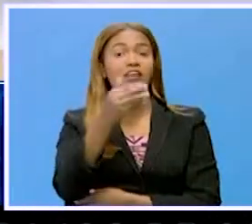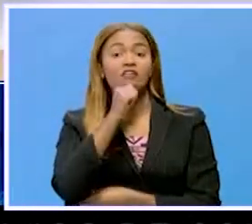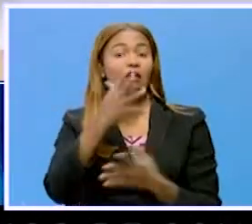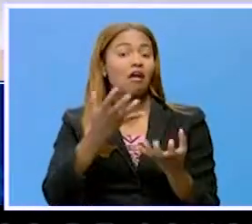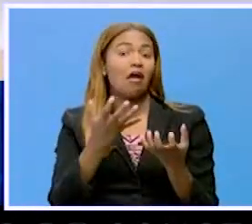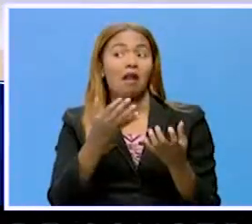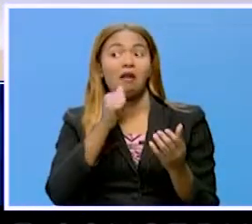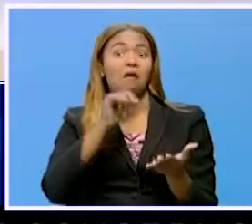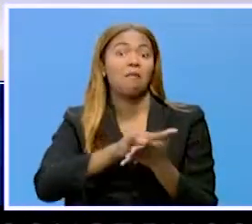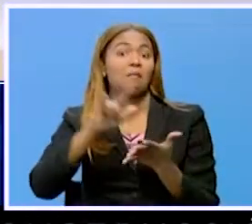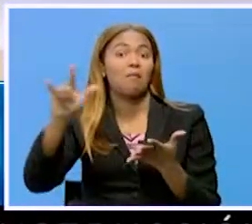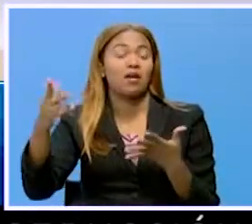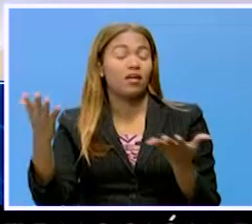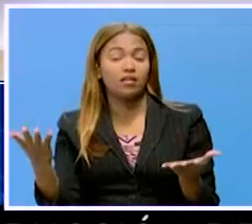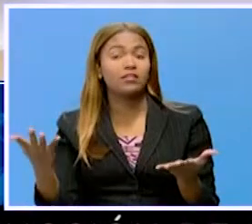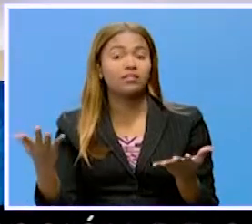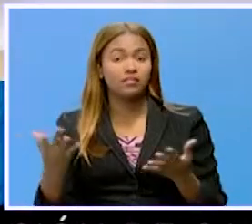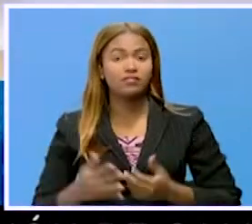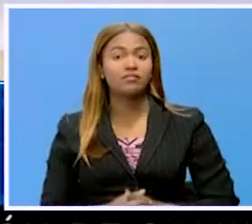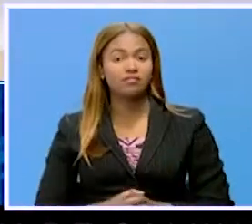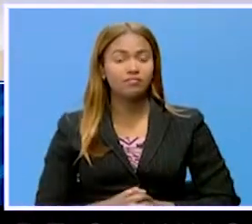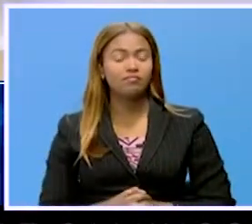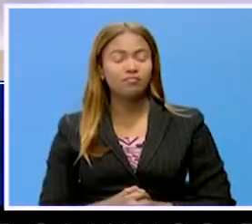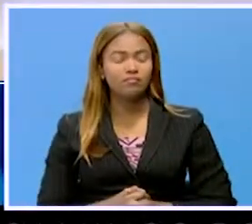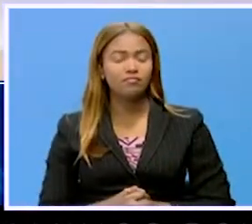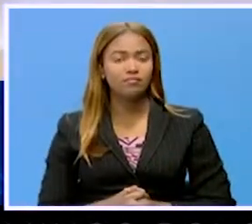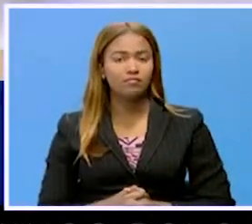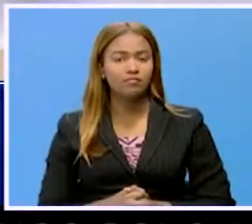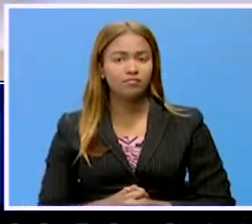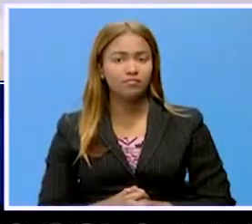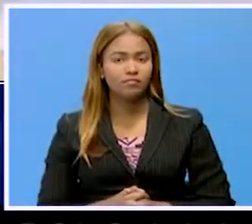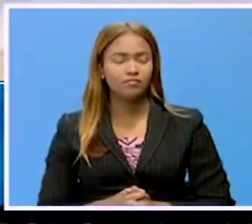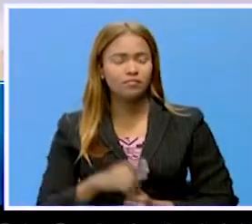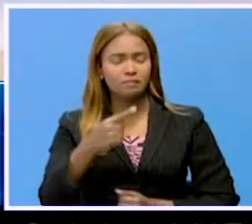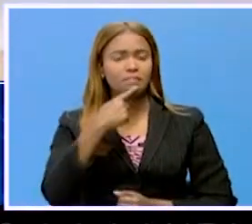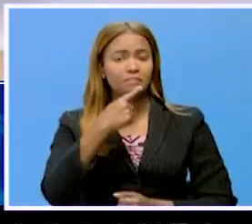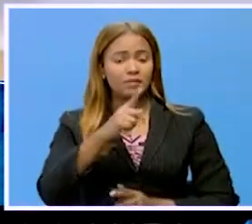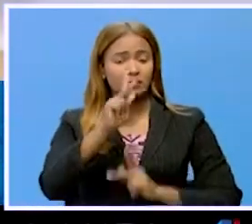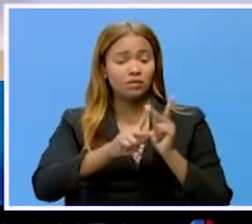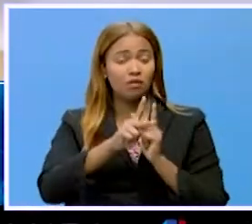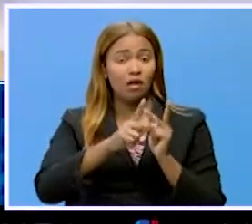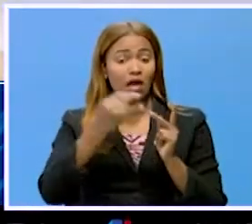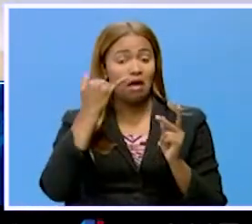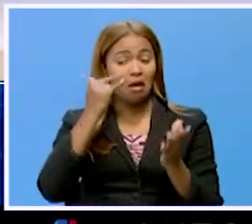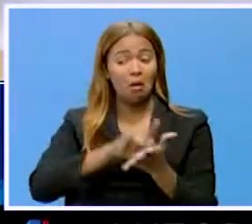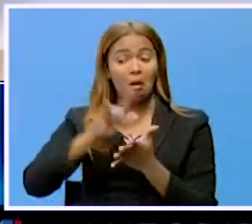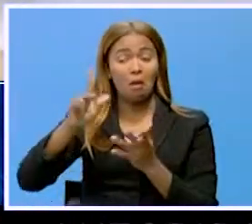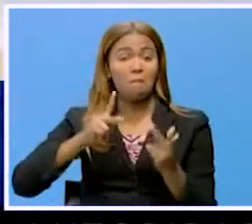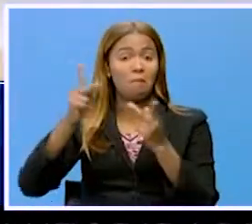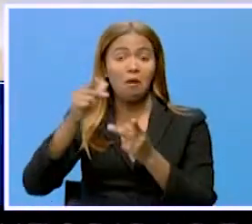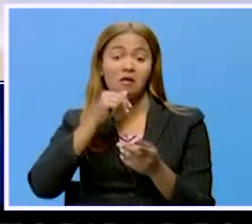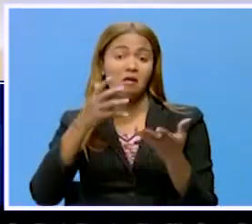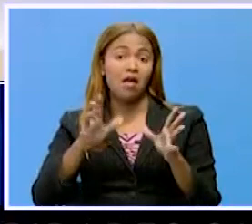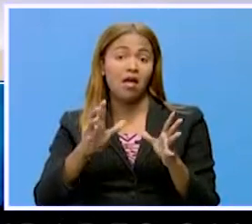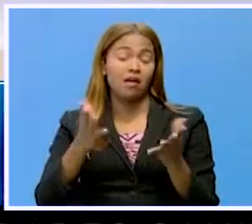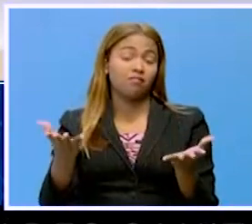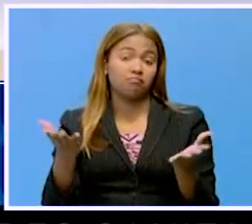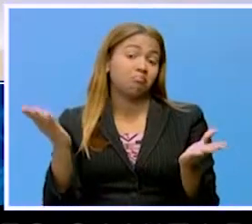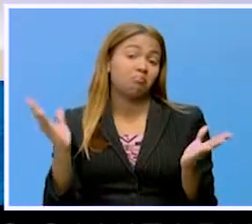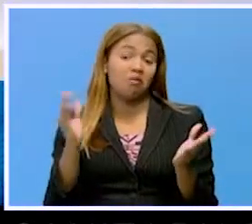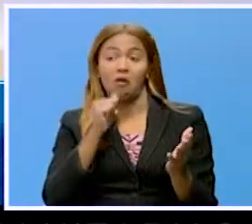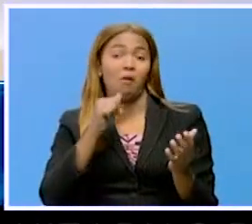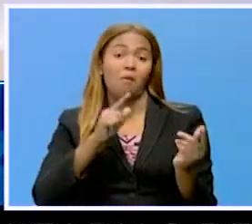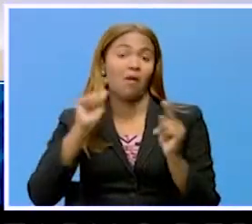no venga. No sé si lo viste. Sí, lo vi. Dijo así, si usted quiere, los migrantes no vengan. Si pero quiere. Como usted no es dueño del país. No,